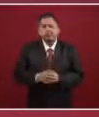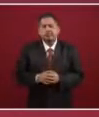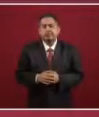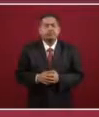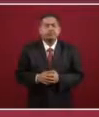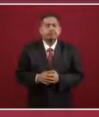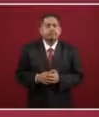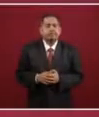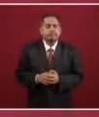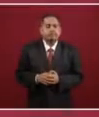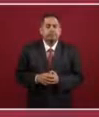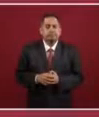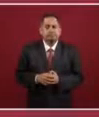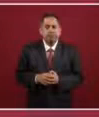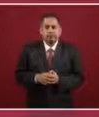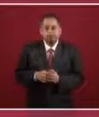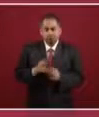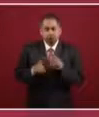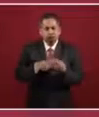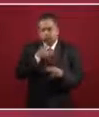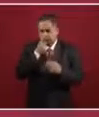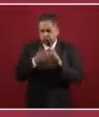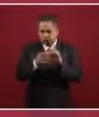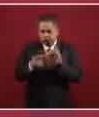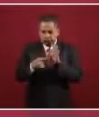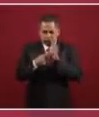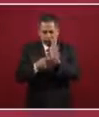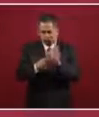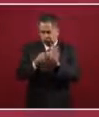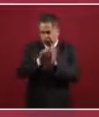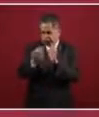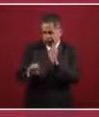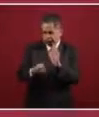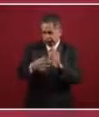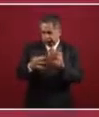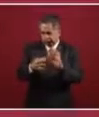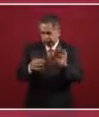Les voy a poner un ejemplo.